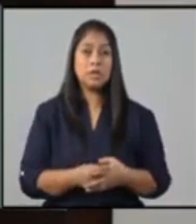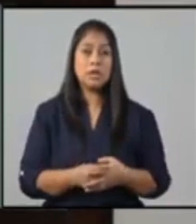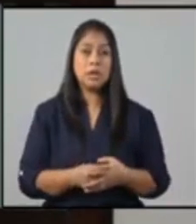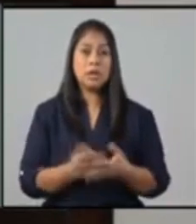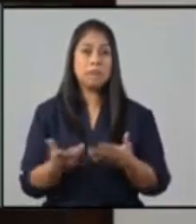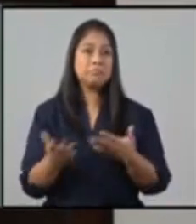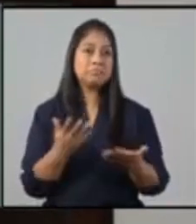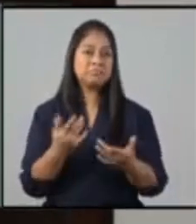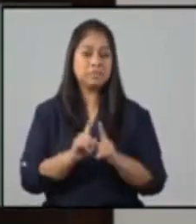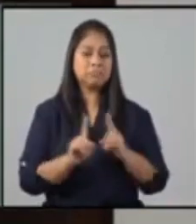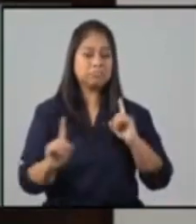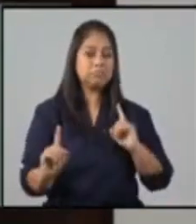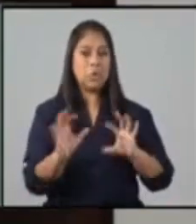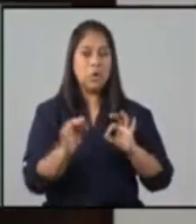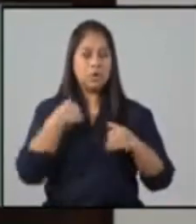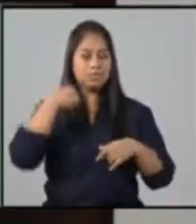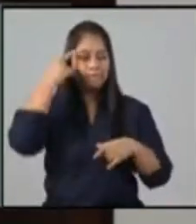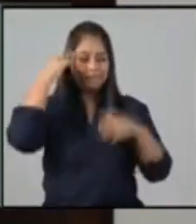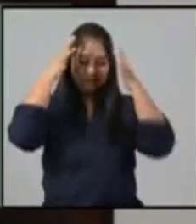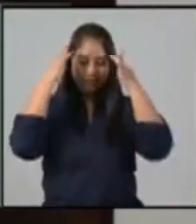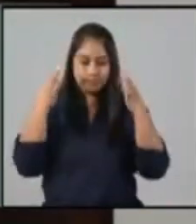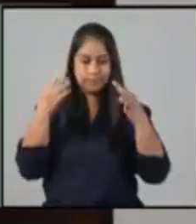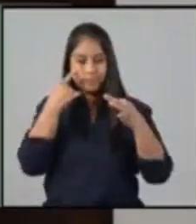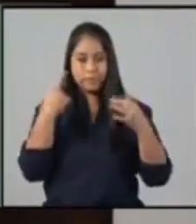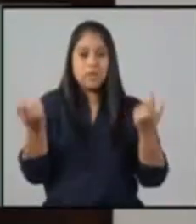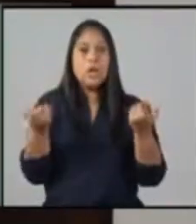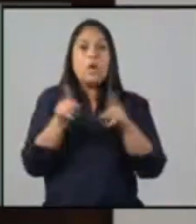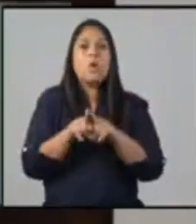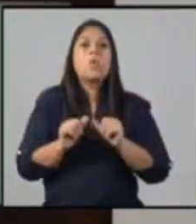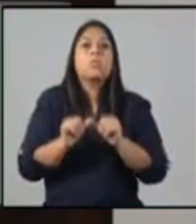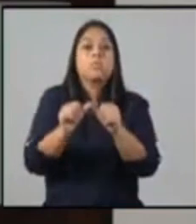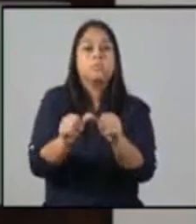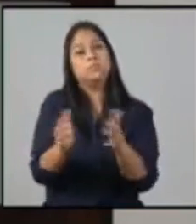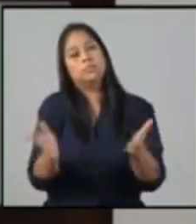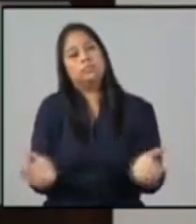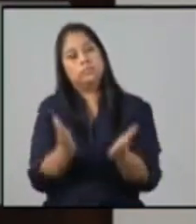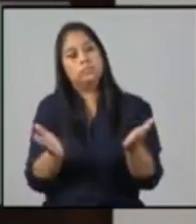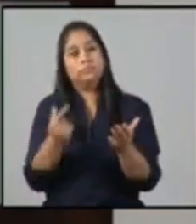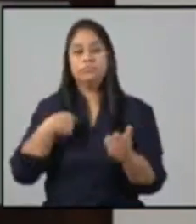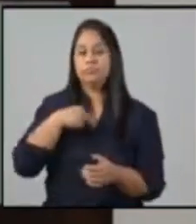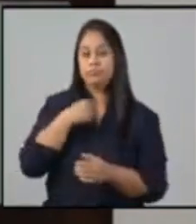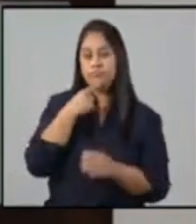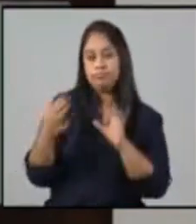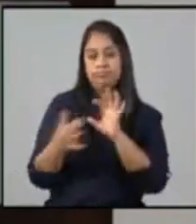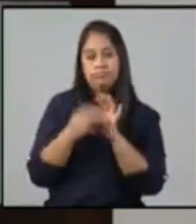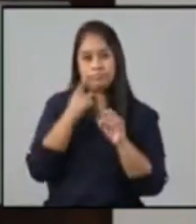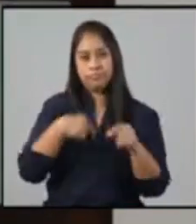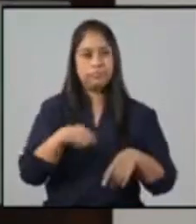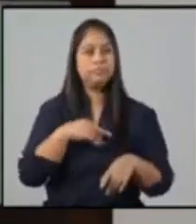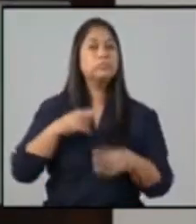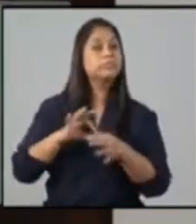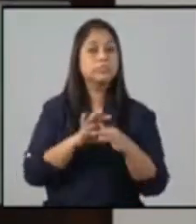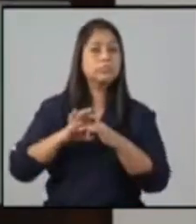que separa o divide, pues encontrar la forma de seguir adelante. Y eso es lo que hemos conseguido y nuestra cooperación siguió adelante incluso en esos